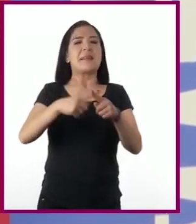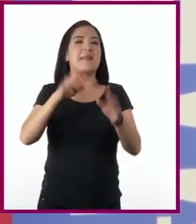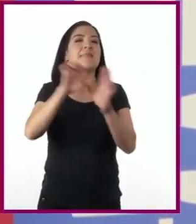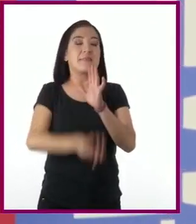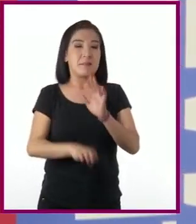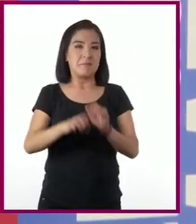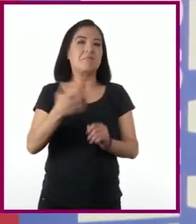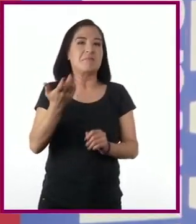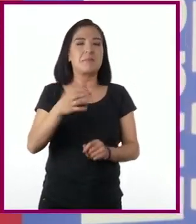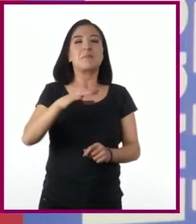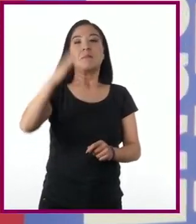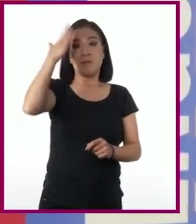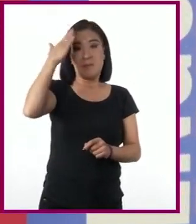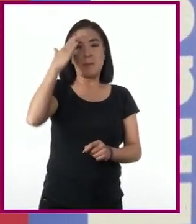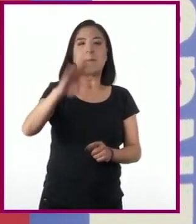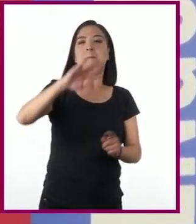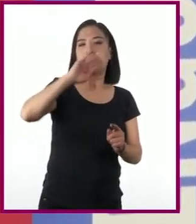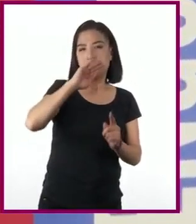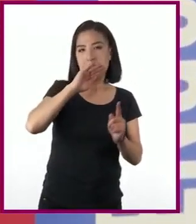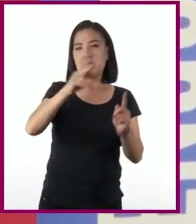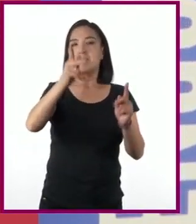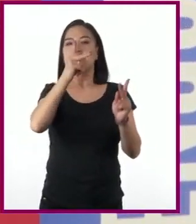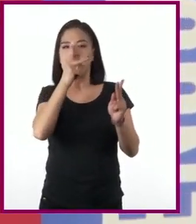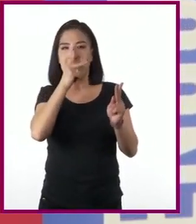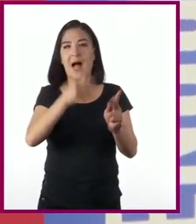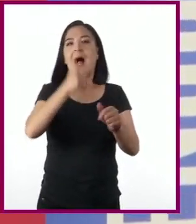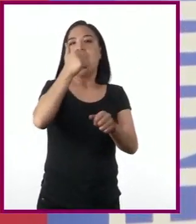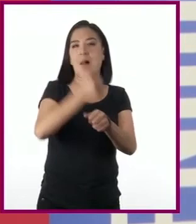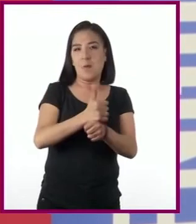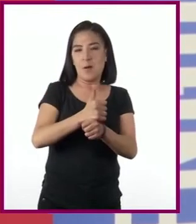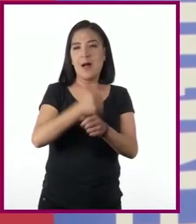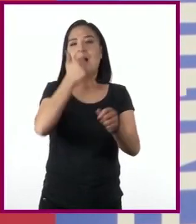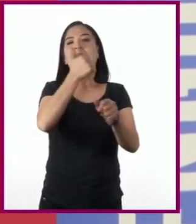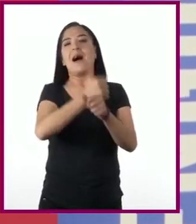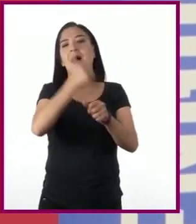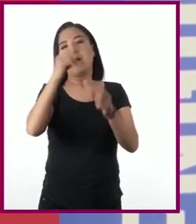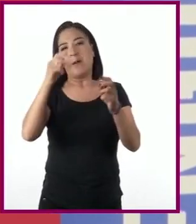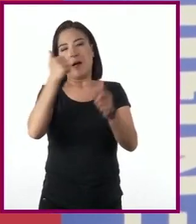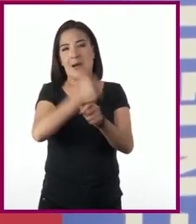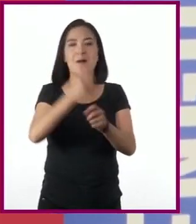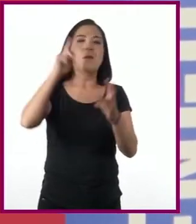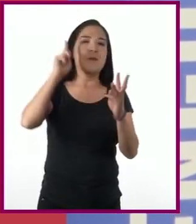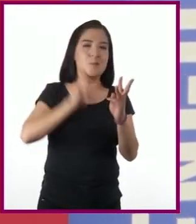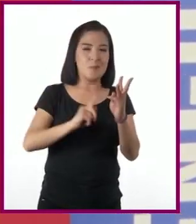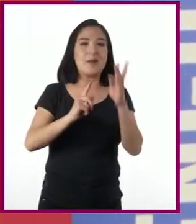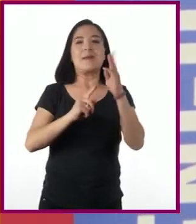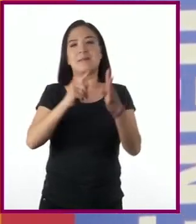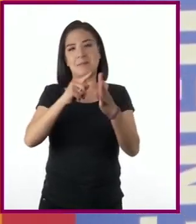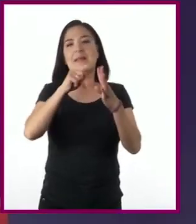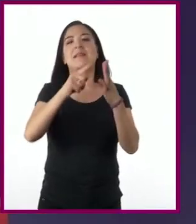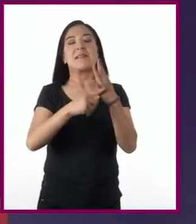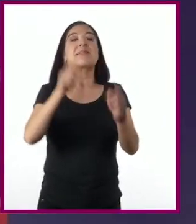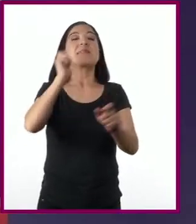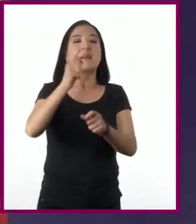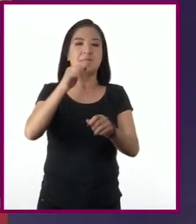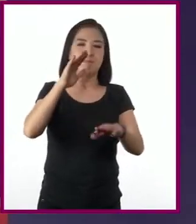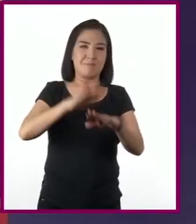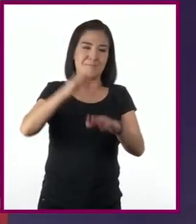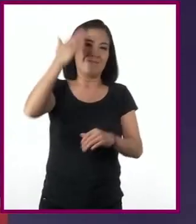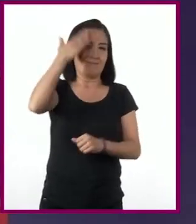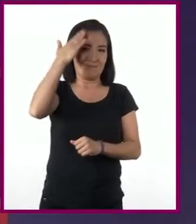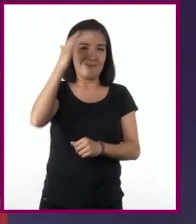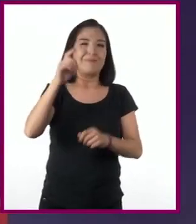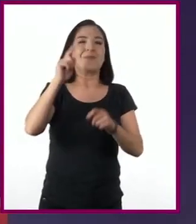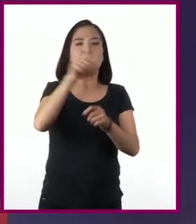es su mamá, papá, abuela, abuelo o quien desempeña el papel de tutor. Todos